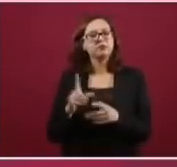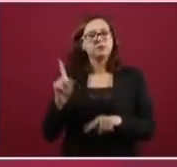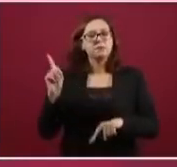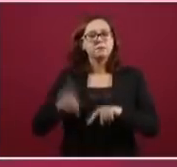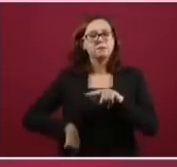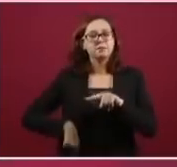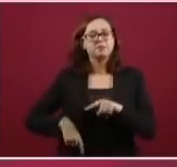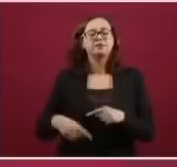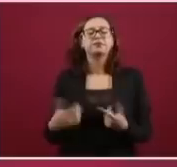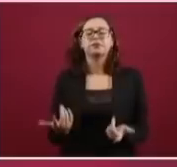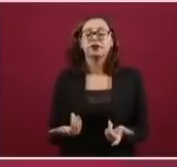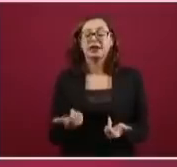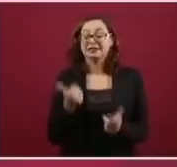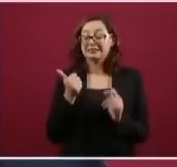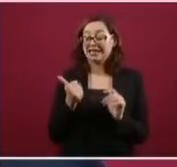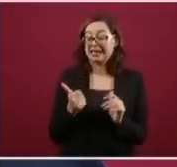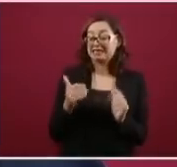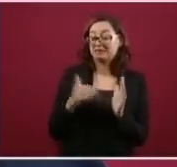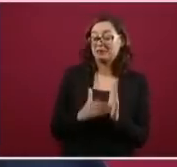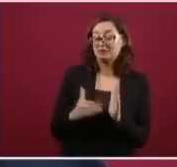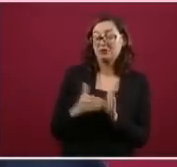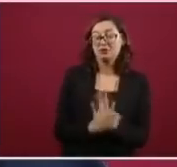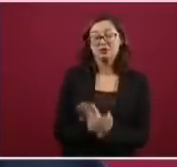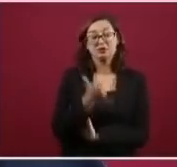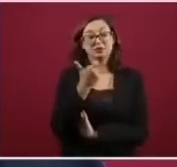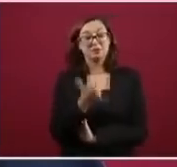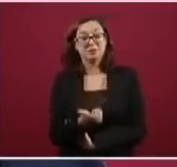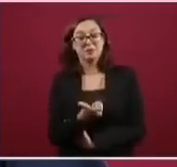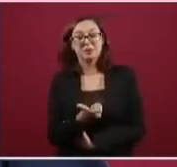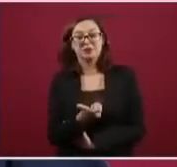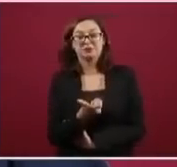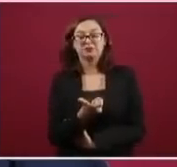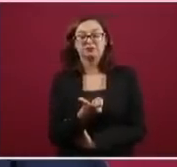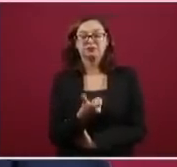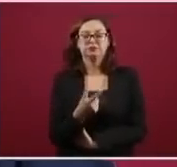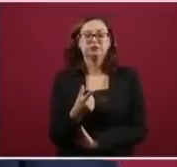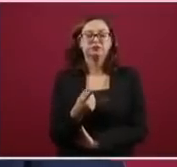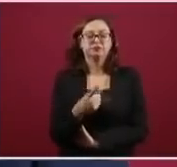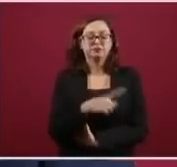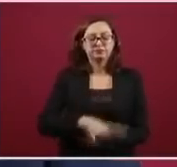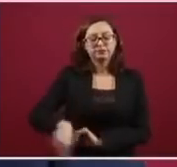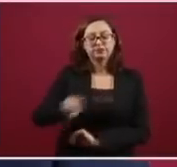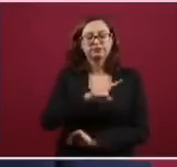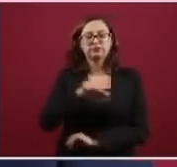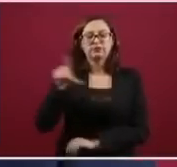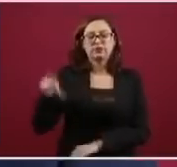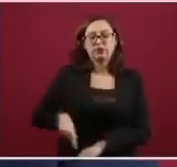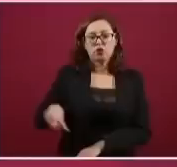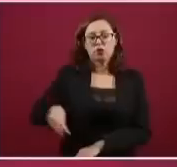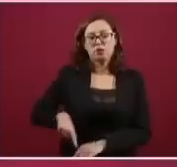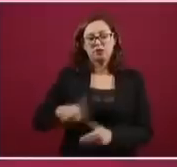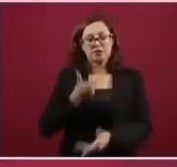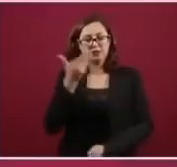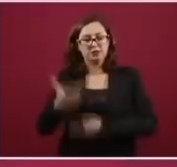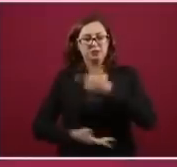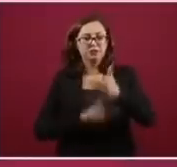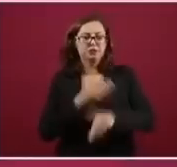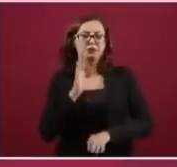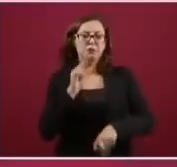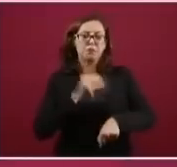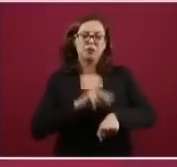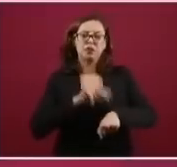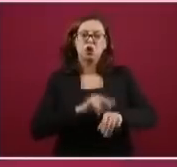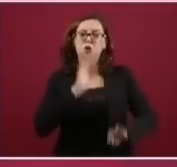no se destinan 6 mil millones de pesos para la atención médica a los altos funcionarios públicos